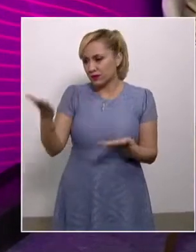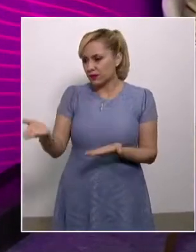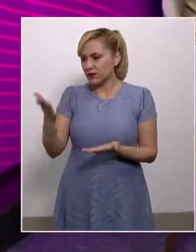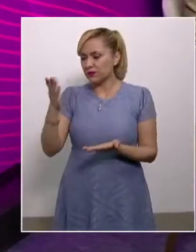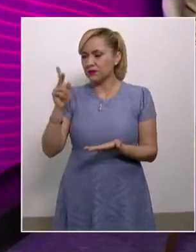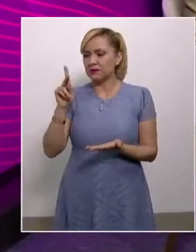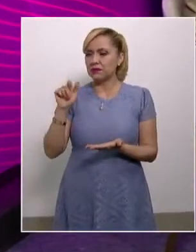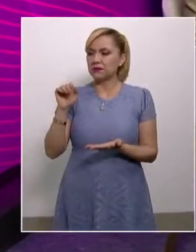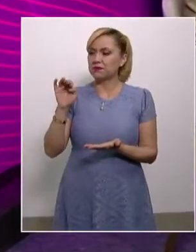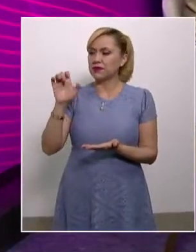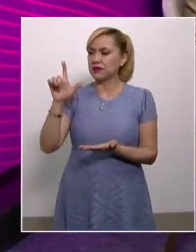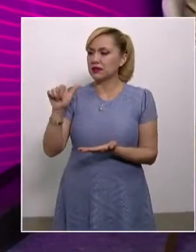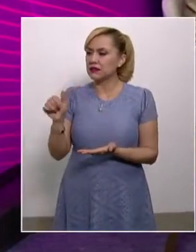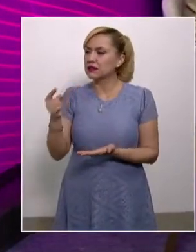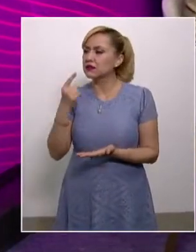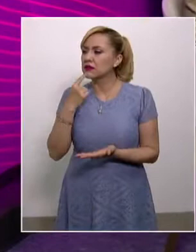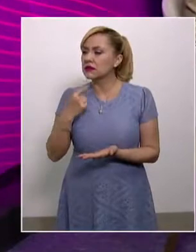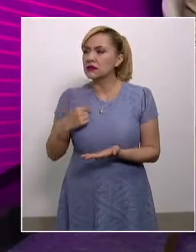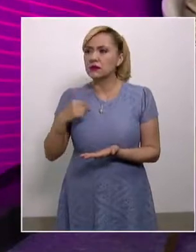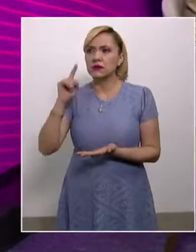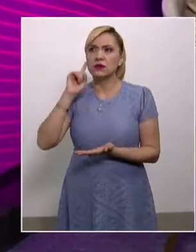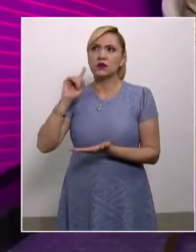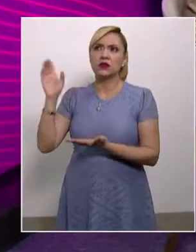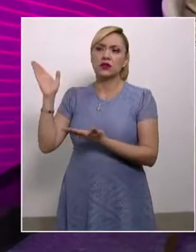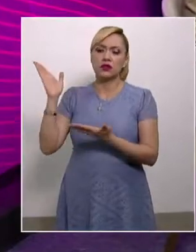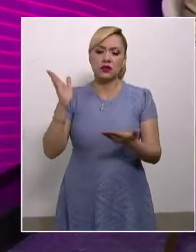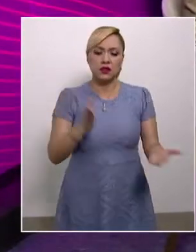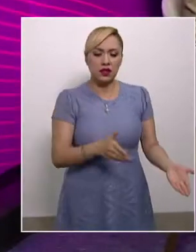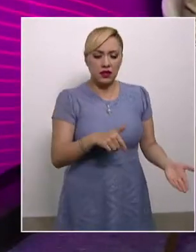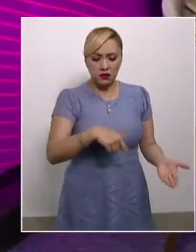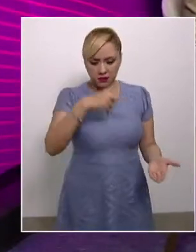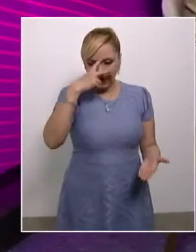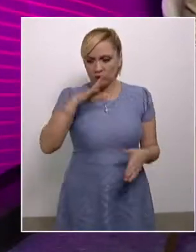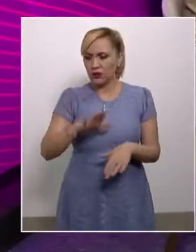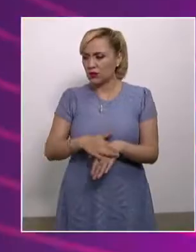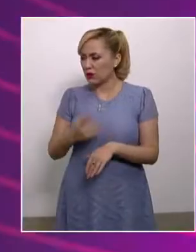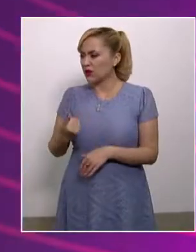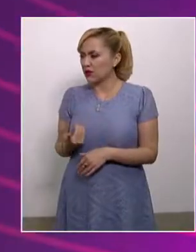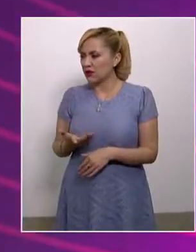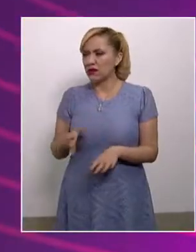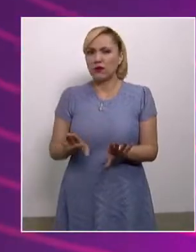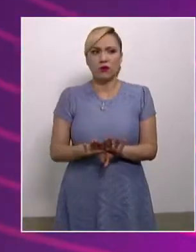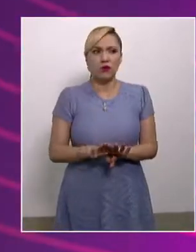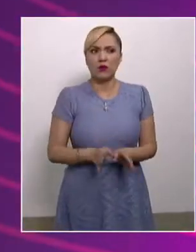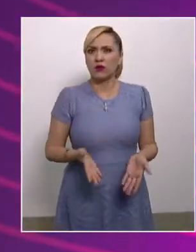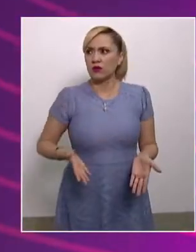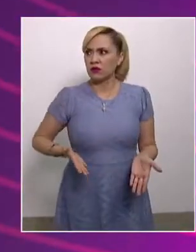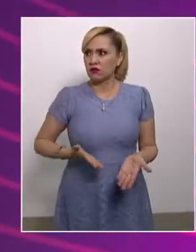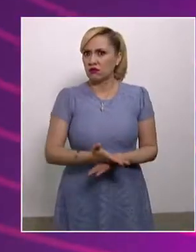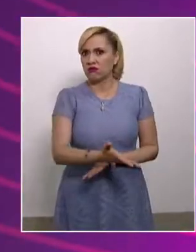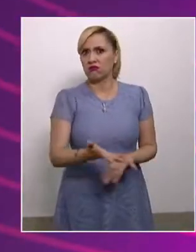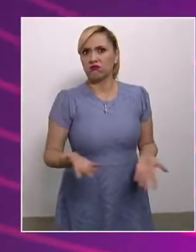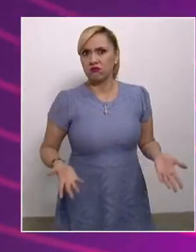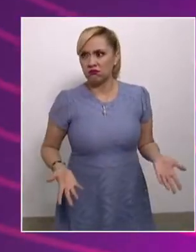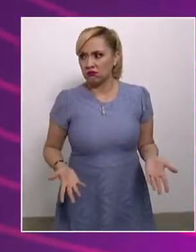están llegando a México. ¿Por qué llegan, no? ¿Cómo llegan? ¿De qué